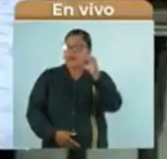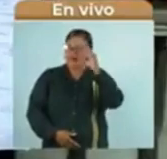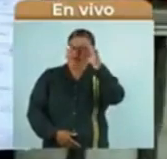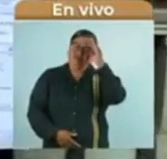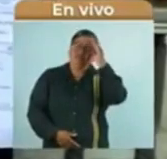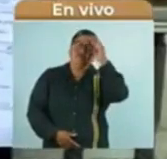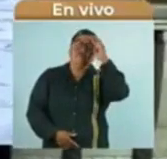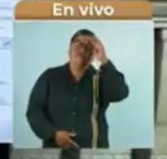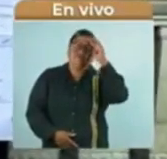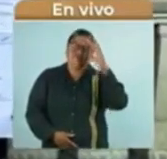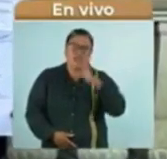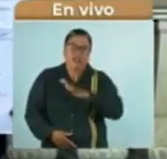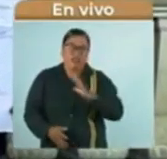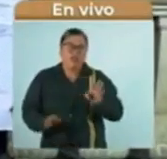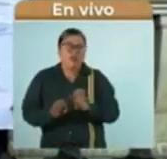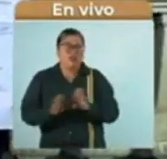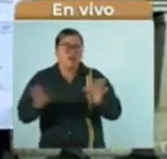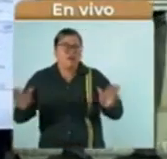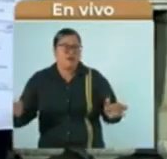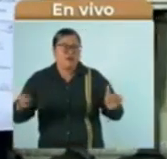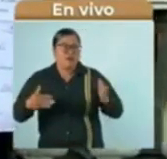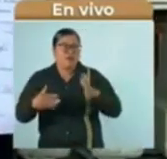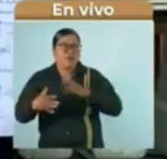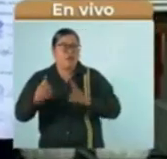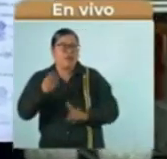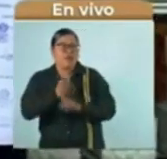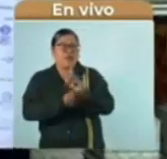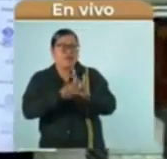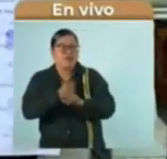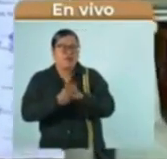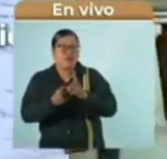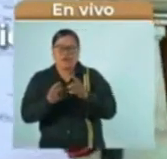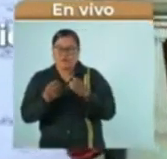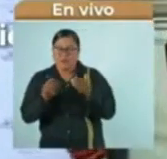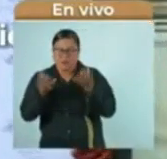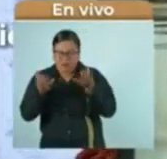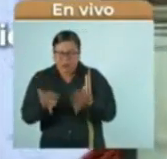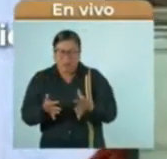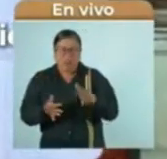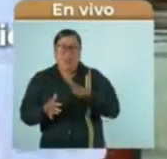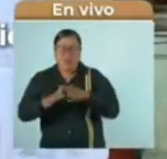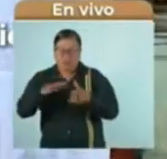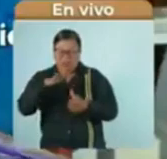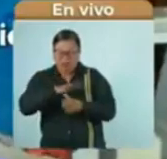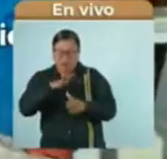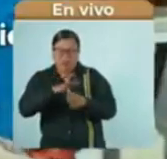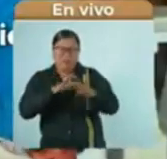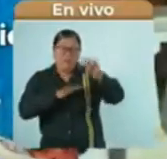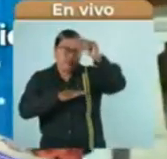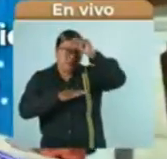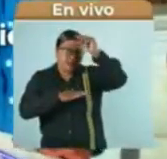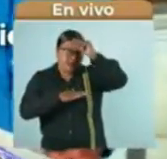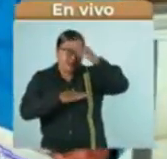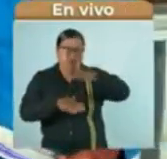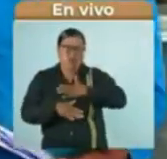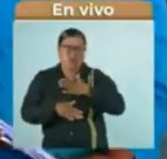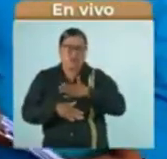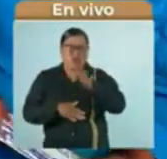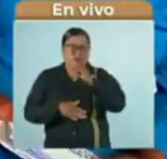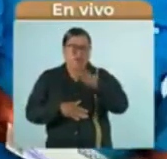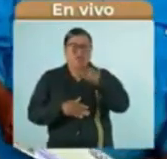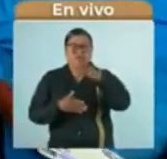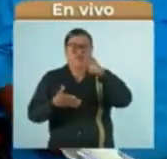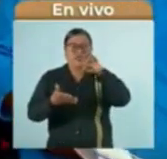hay un un paquete de conflictos de peso completo hay una mesa de inteligencia y su servidor es el